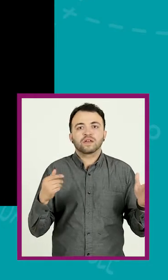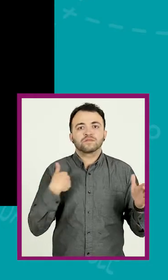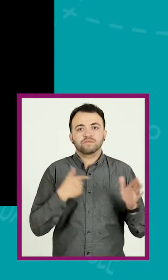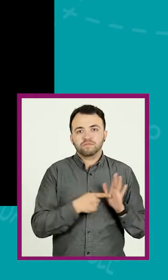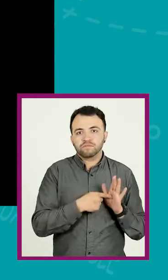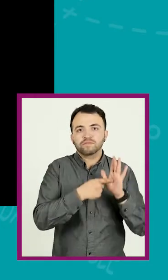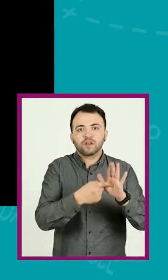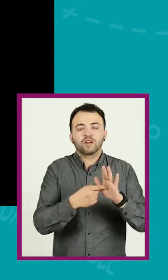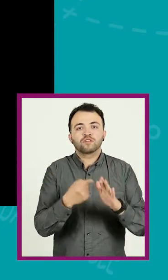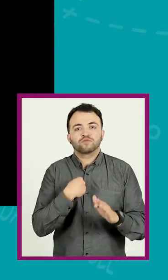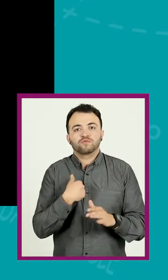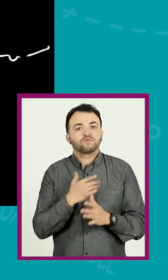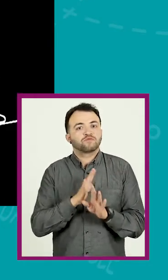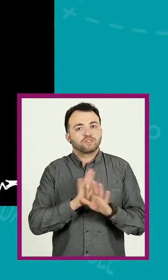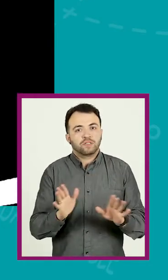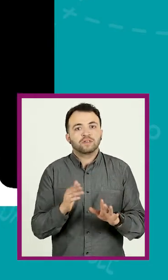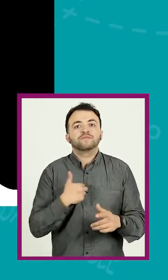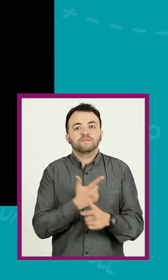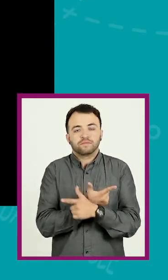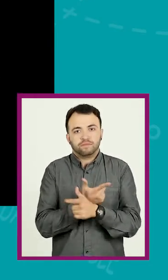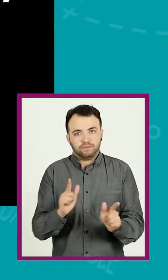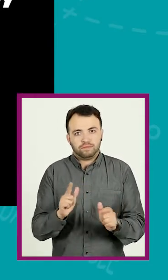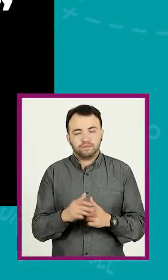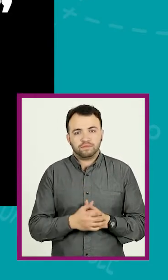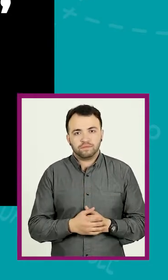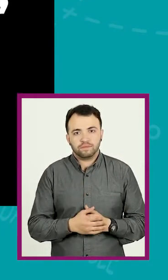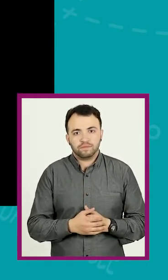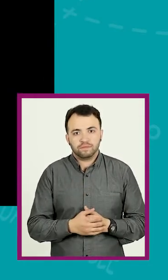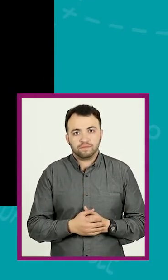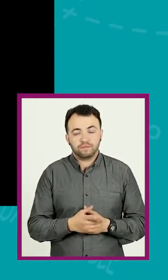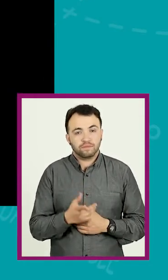encierro, se declara en estado de libertad.